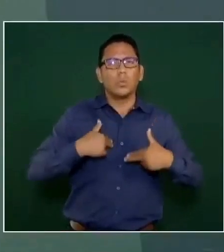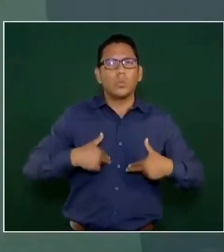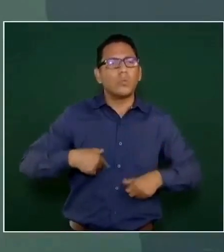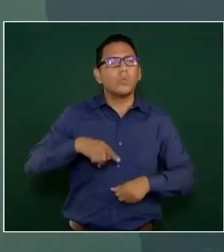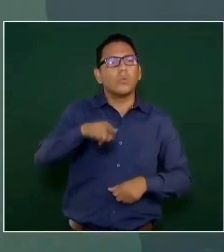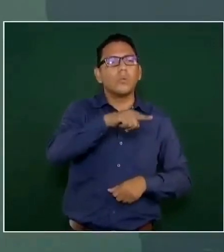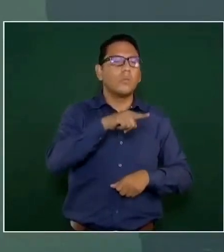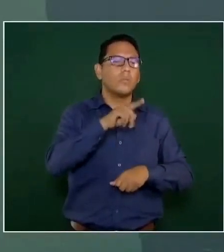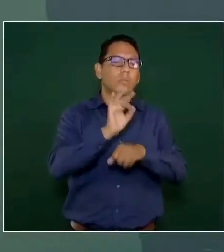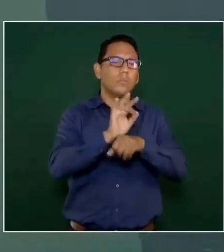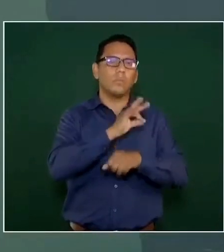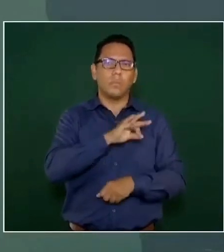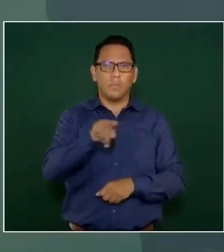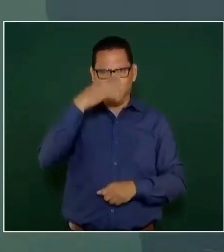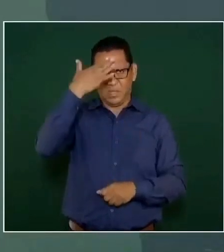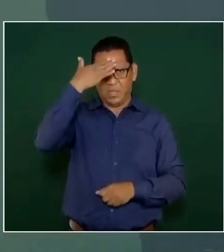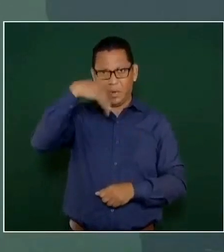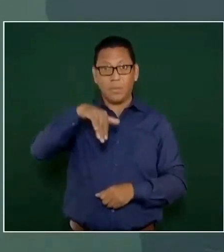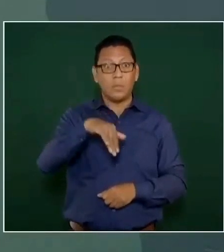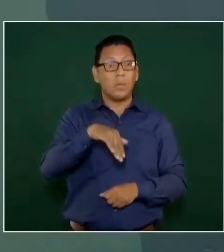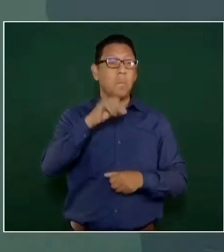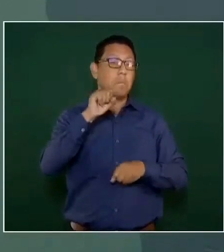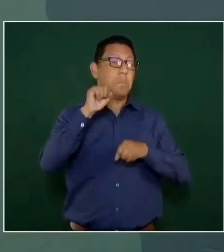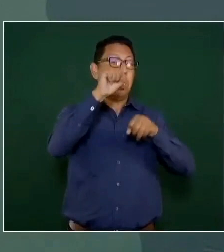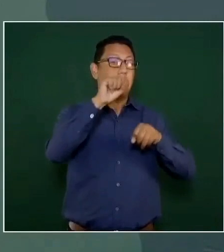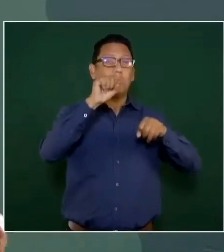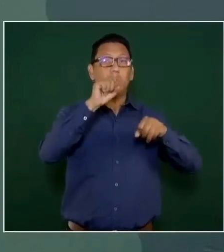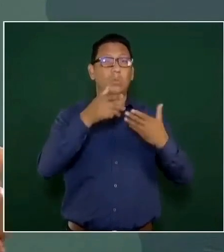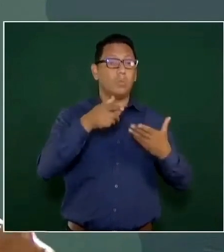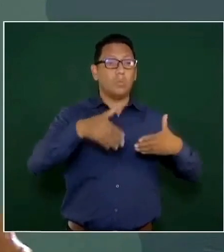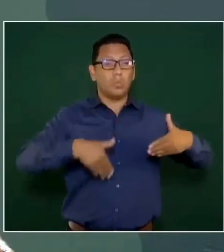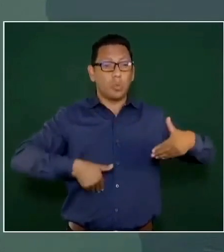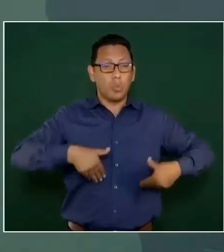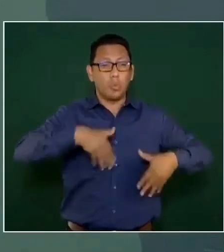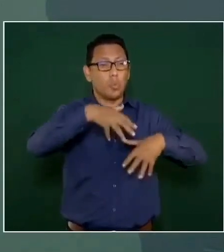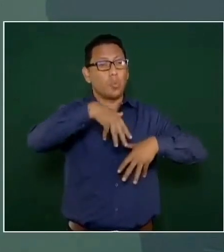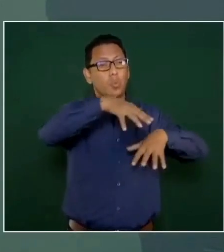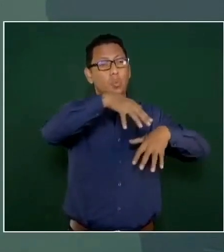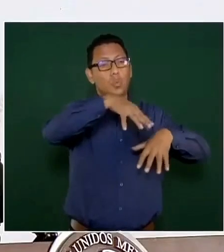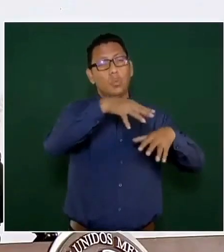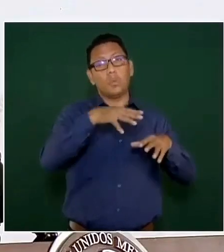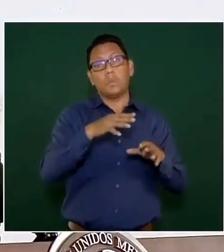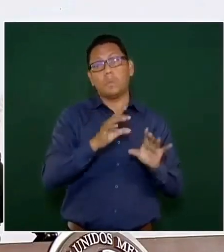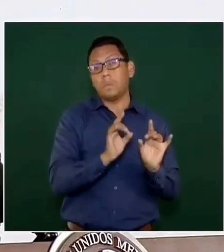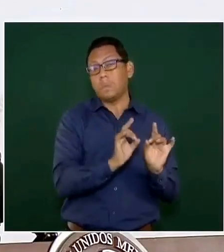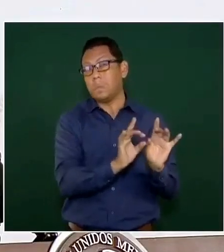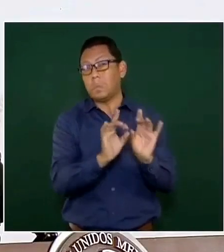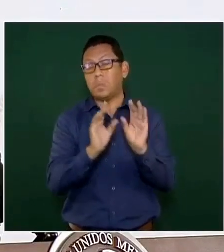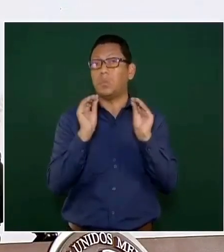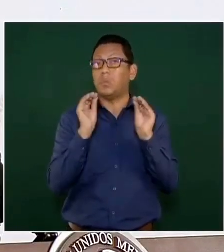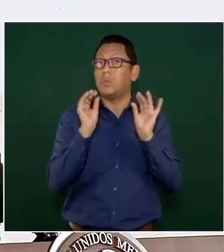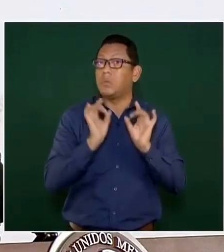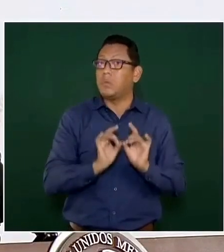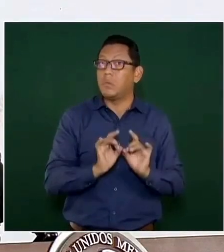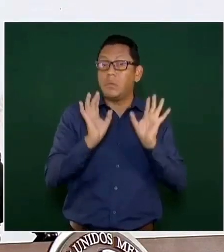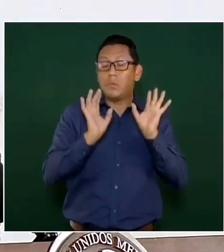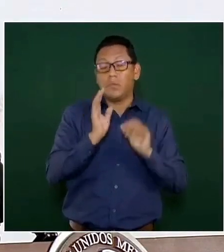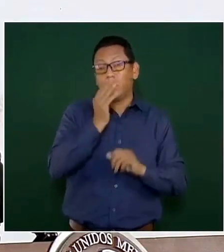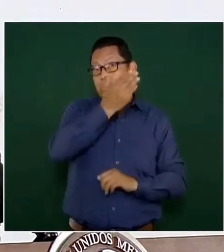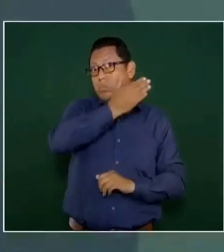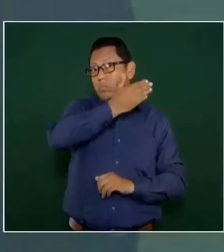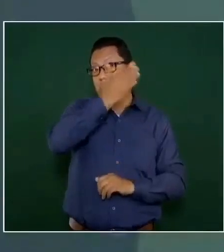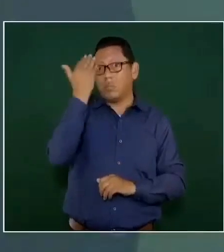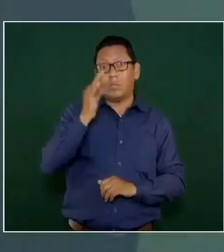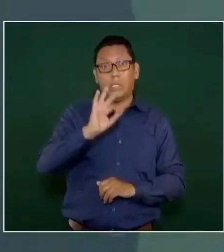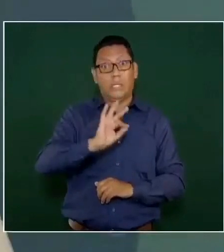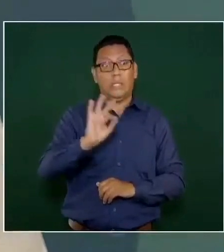pues ha habido, como ustedes saben, muchas manifestaciones y movilizaciones en las que puede haber en algunas situaciones pues